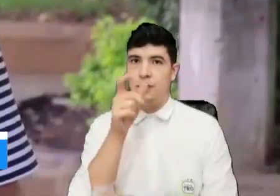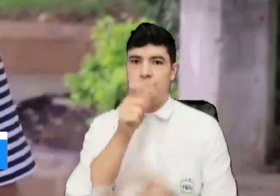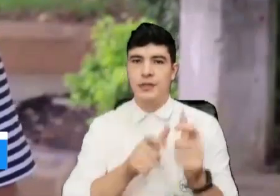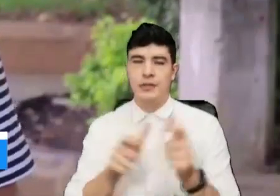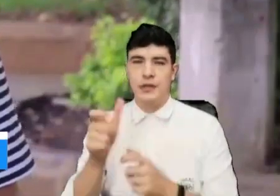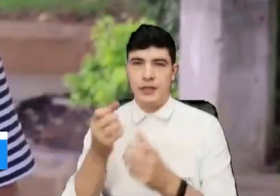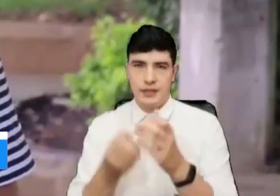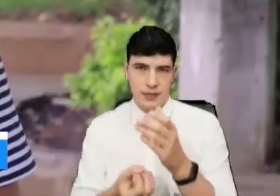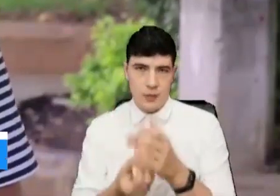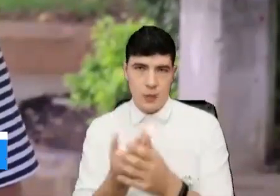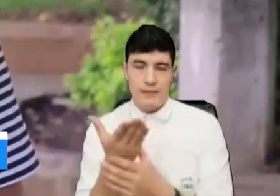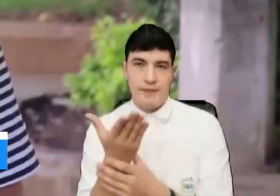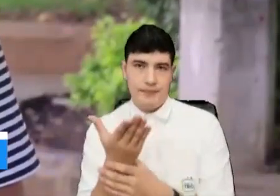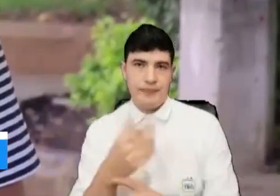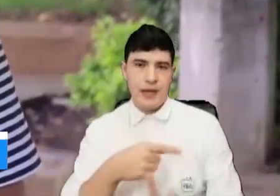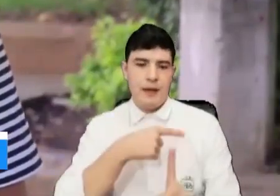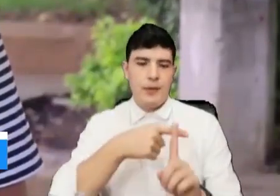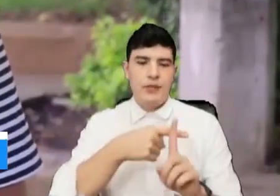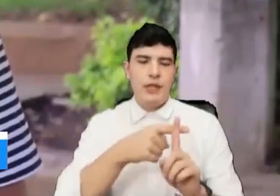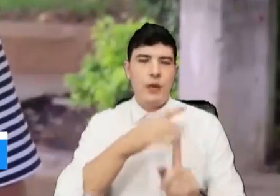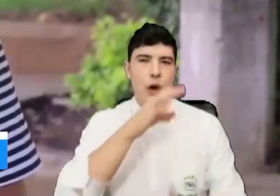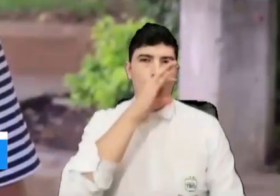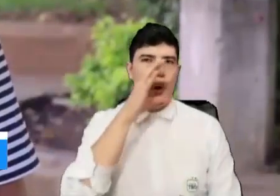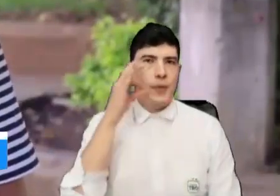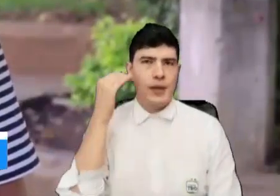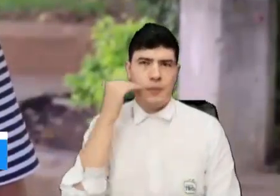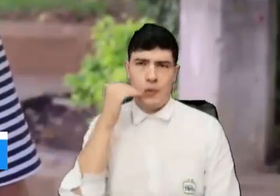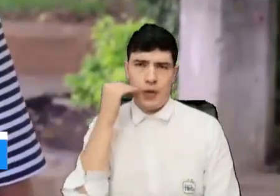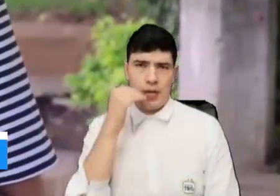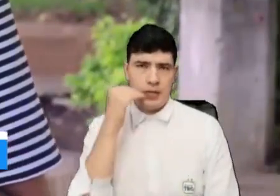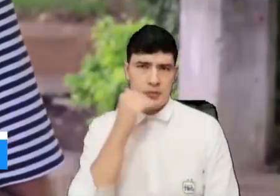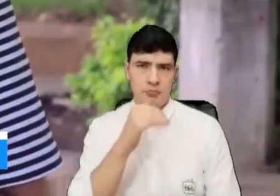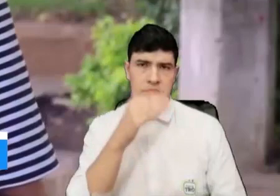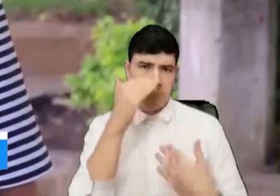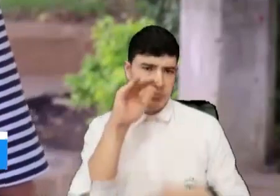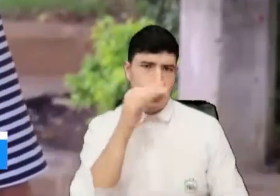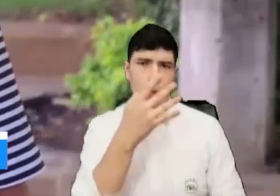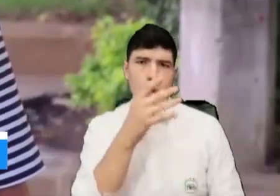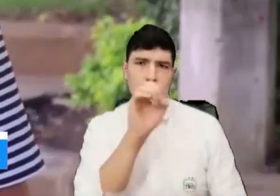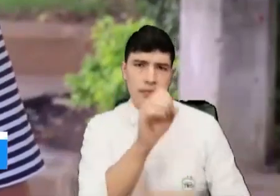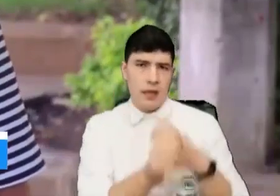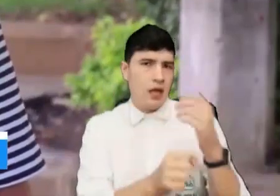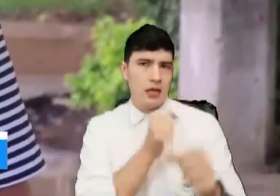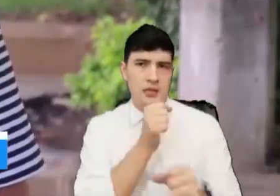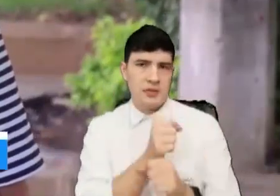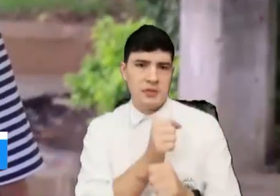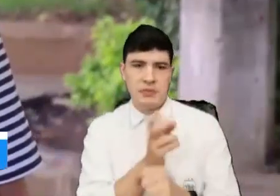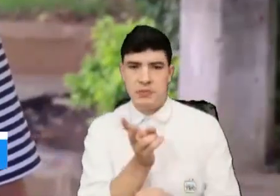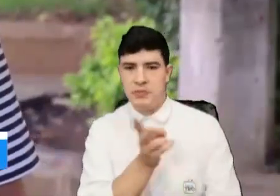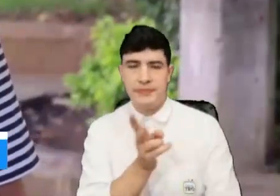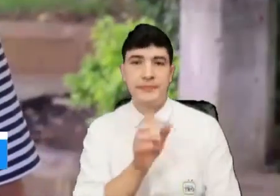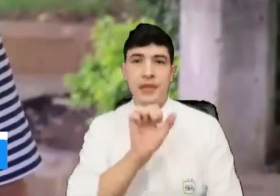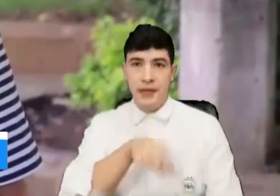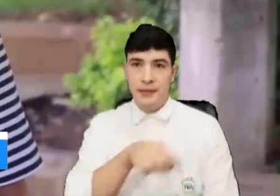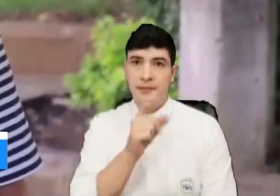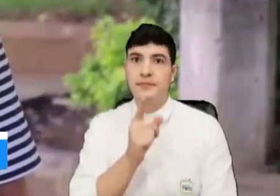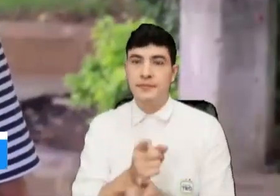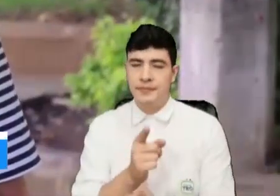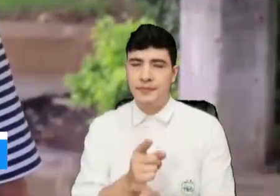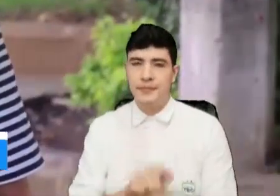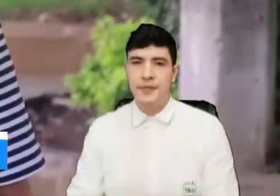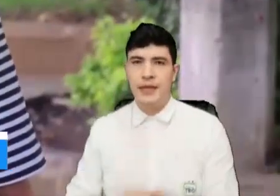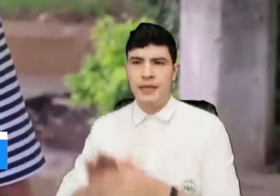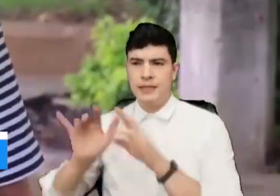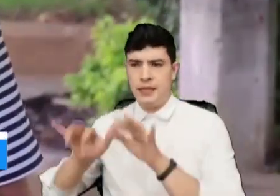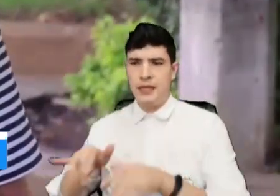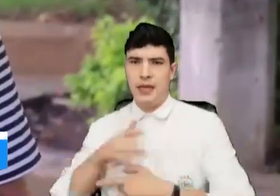de un hombre y una mujer que no superan los 40 años de edad. Ante esto, la Secretaría Municipal de Salud se refirió al caso y